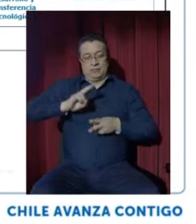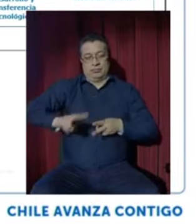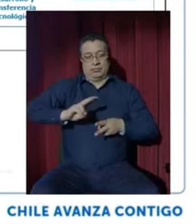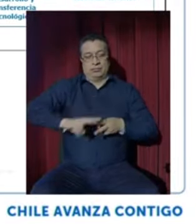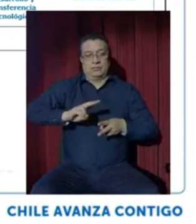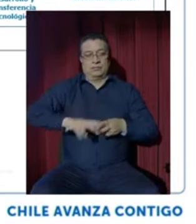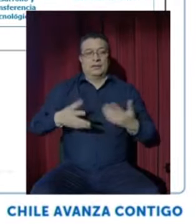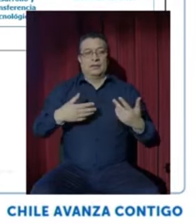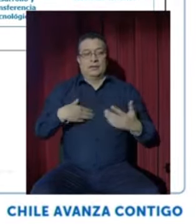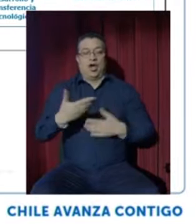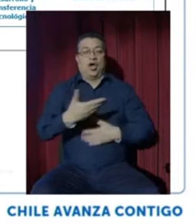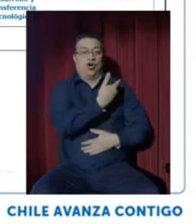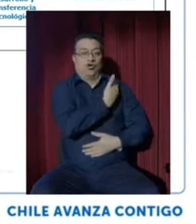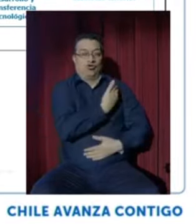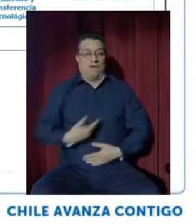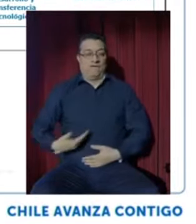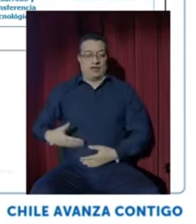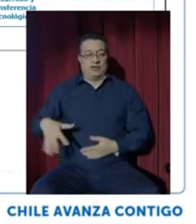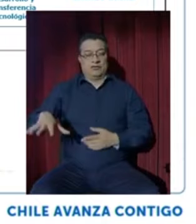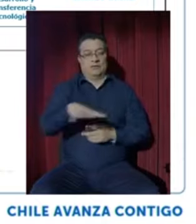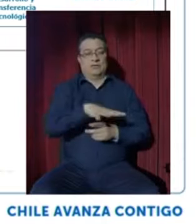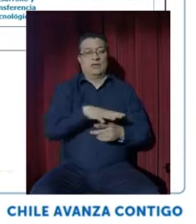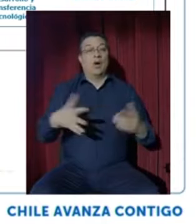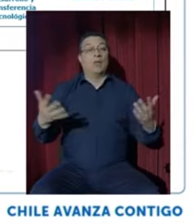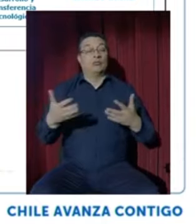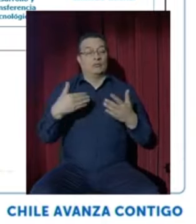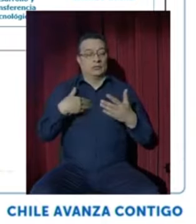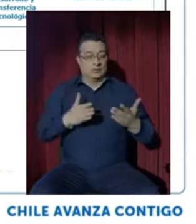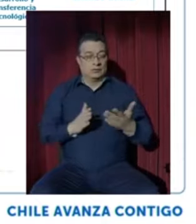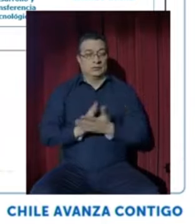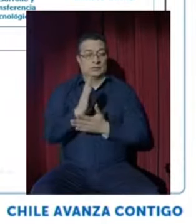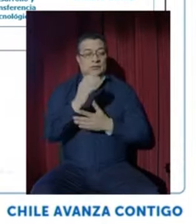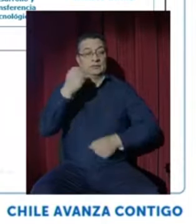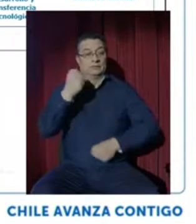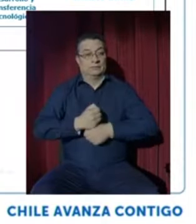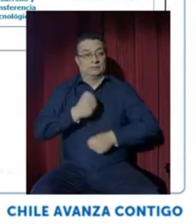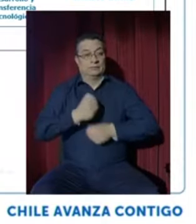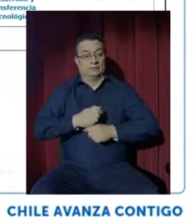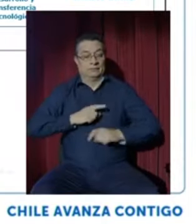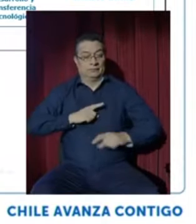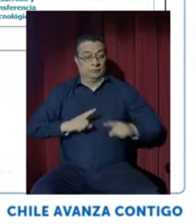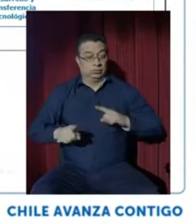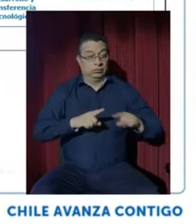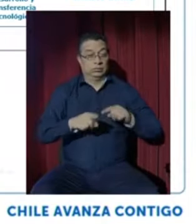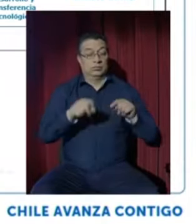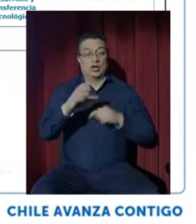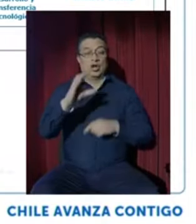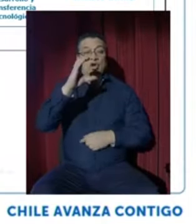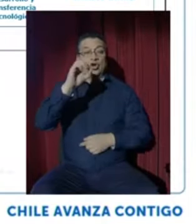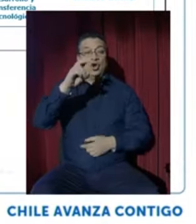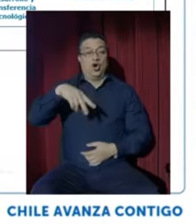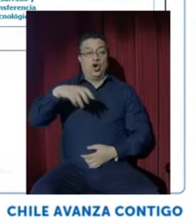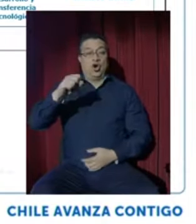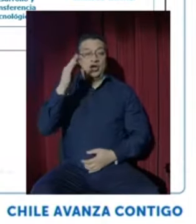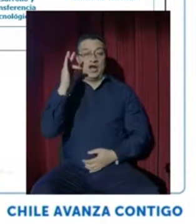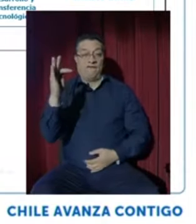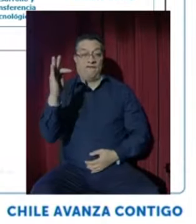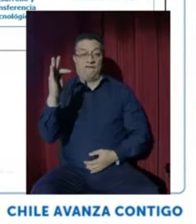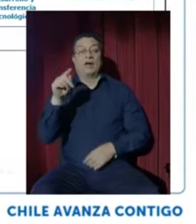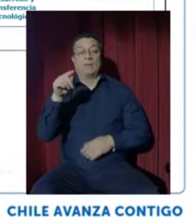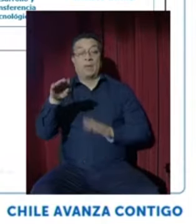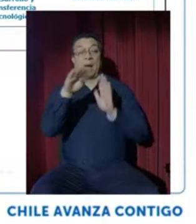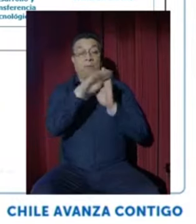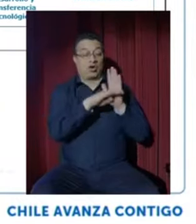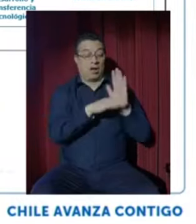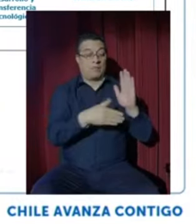como como gobierno porque cuando iniciamos la administración de de conaf el programa de